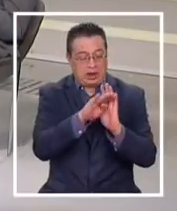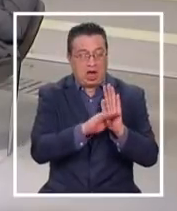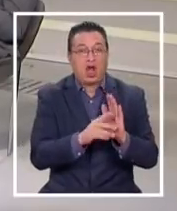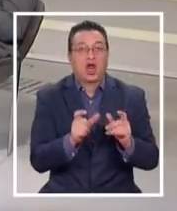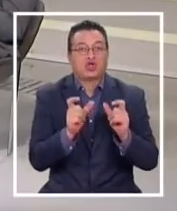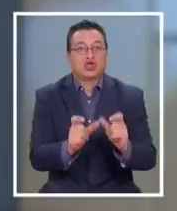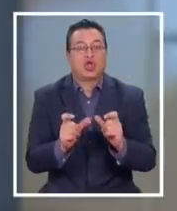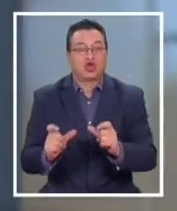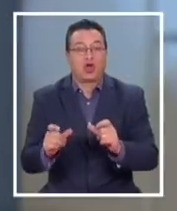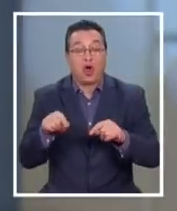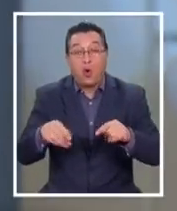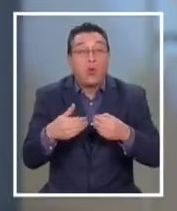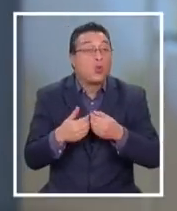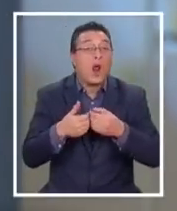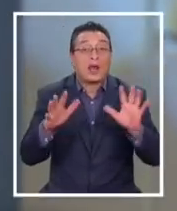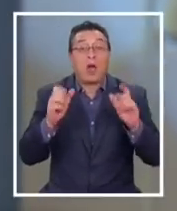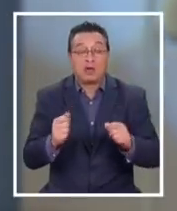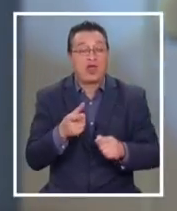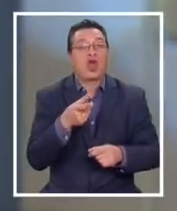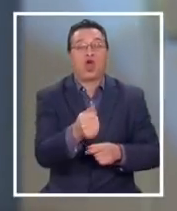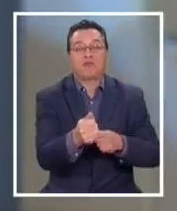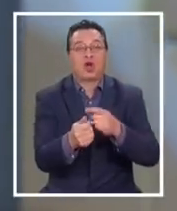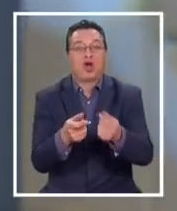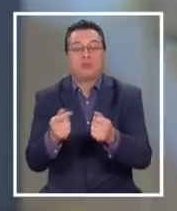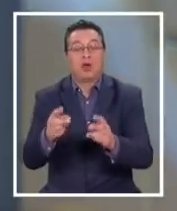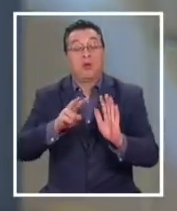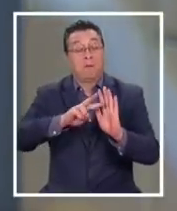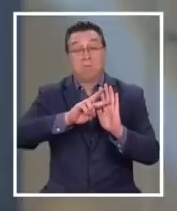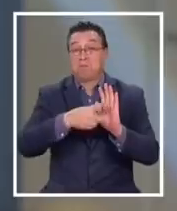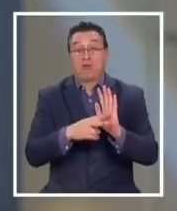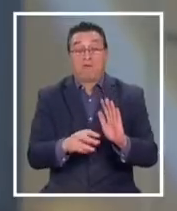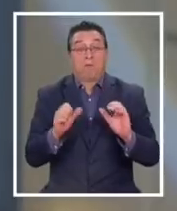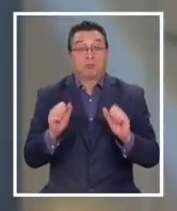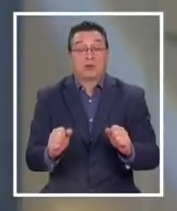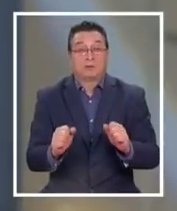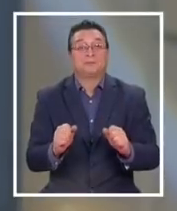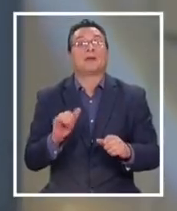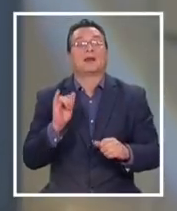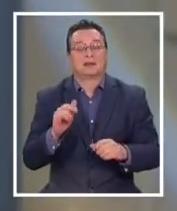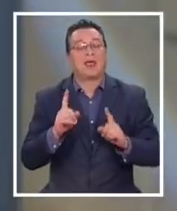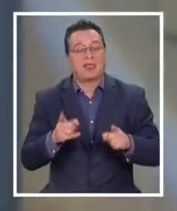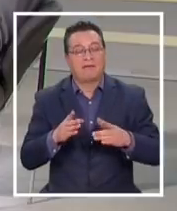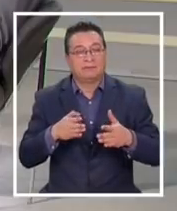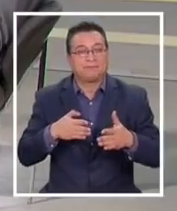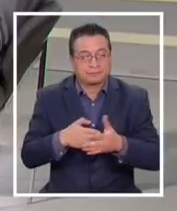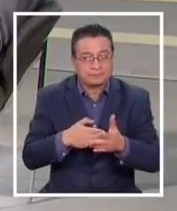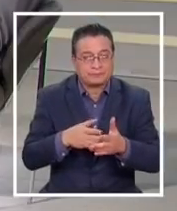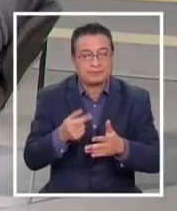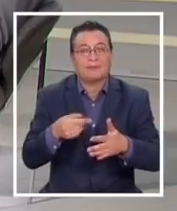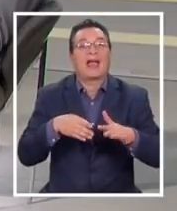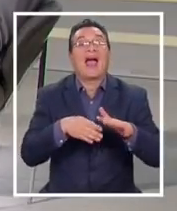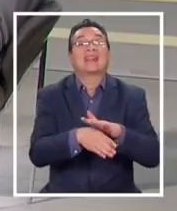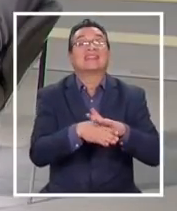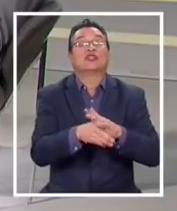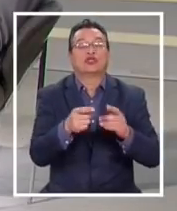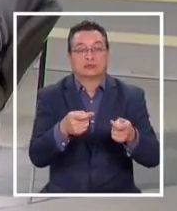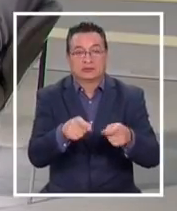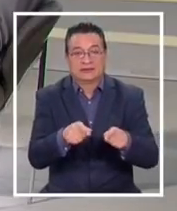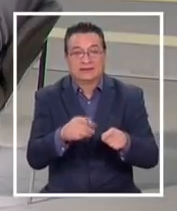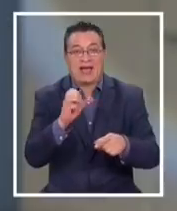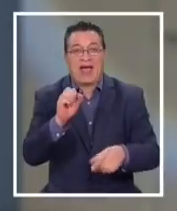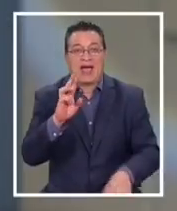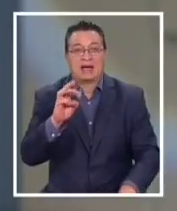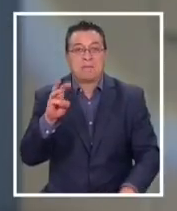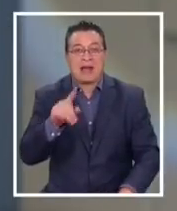armas a fogueo. Hoy día cualquiera va y compra un arma a fogueo, después se modifica y se convierte en una arma. O sea, hay que restringir ese acceso a las armas. Absolutamente.